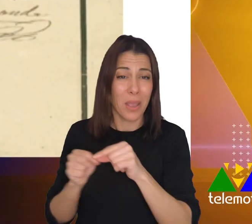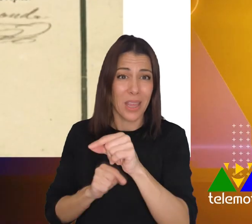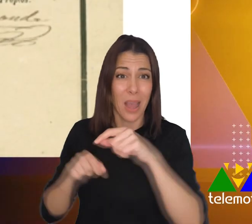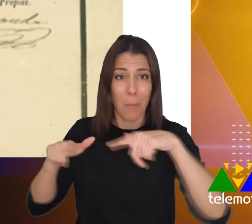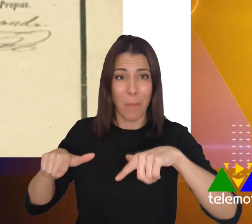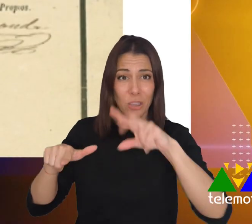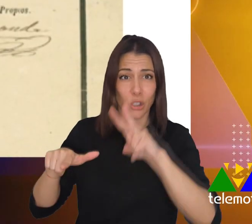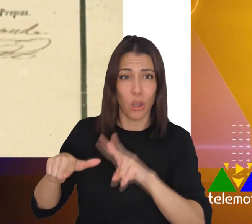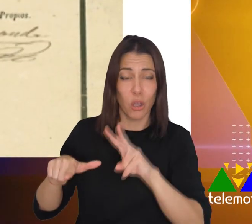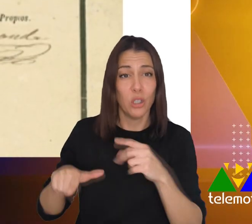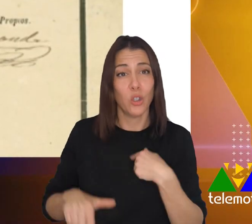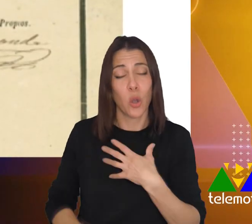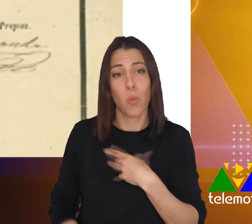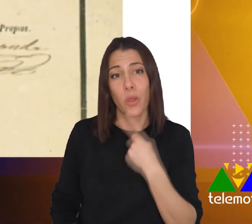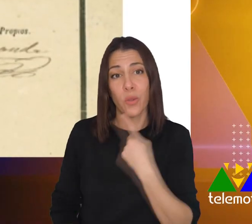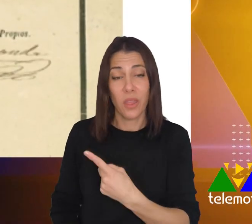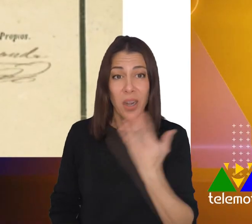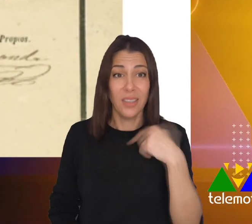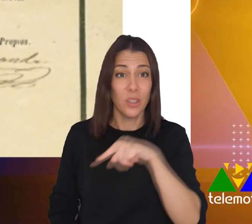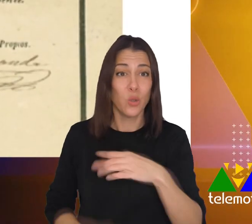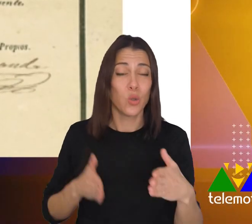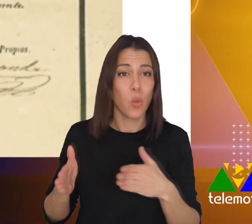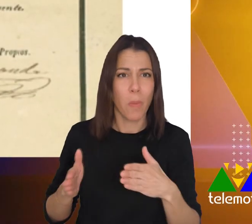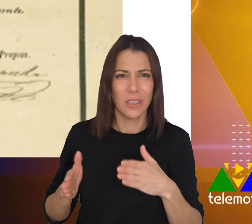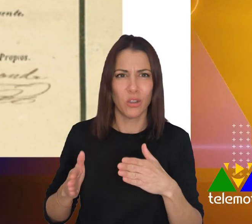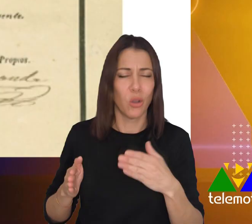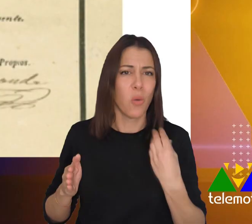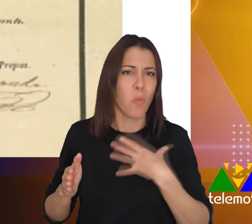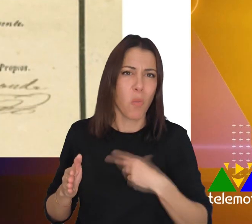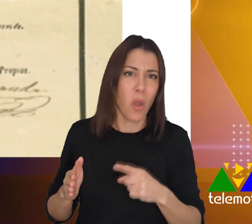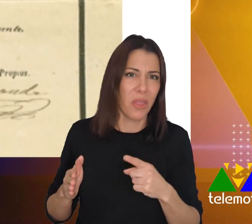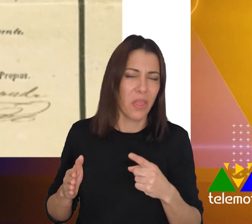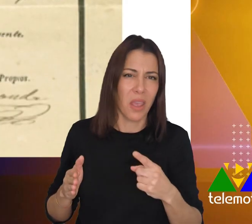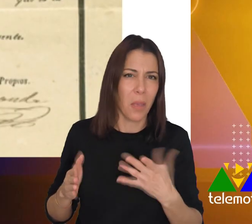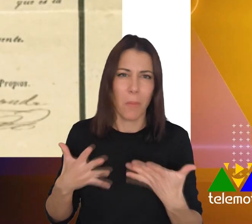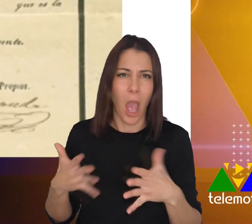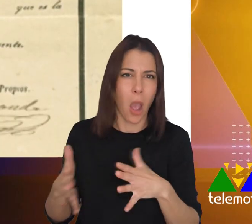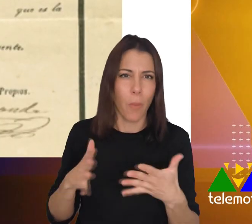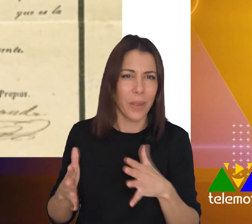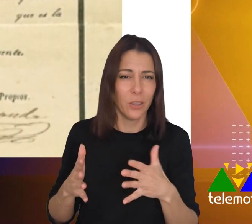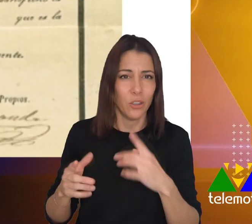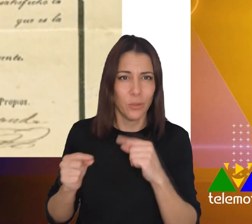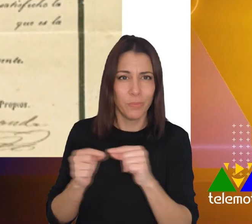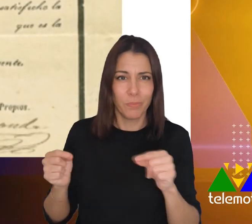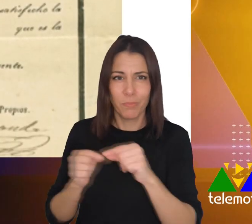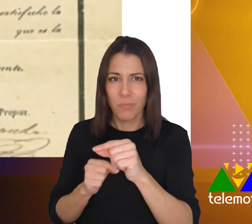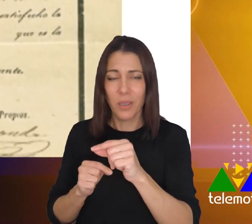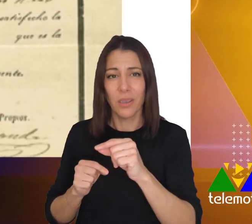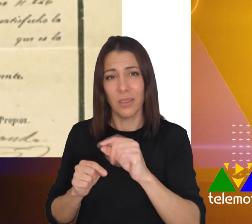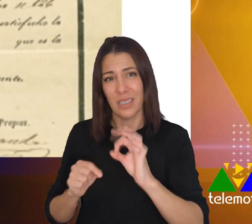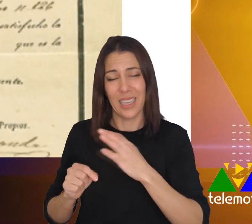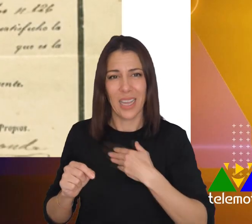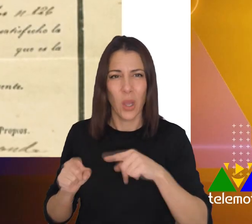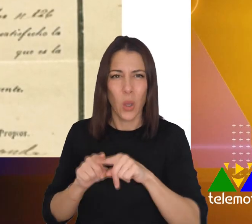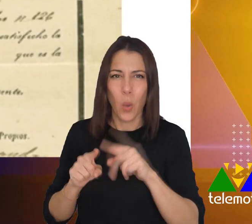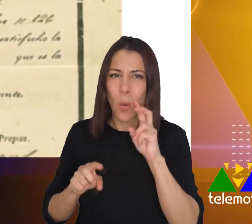porque yo diría que si lo viéramos en su momento justo coincidiría con la misma longitud del patio 1, prácticamente simétrico, ¿no?